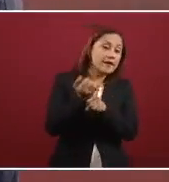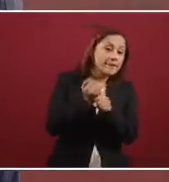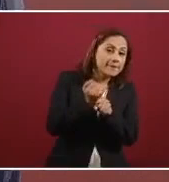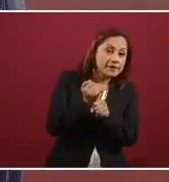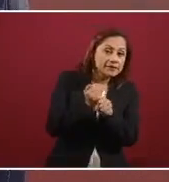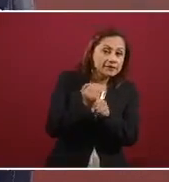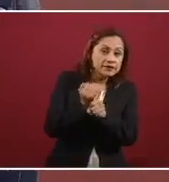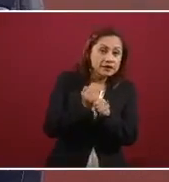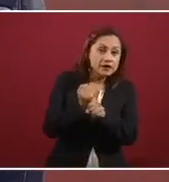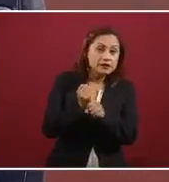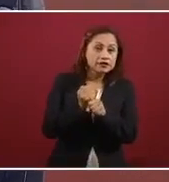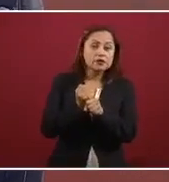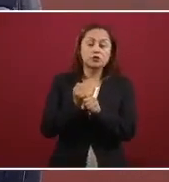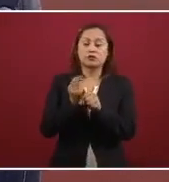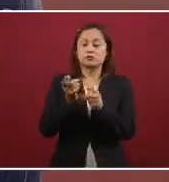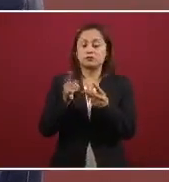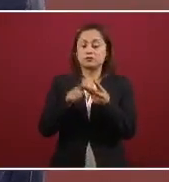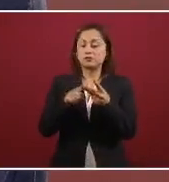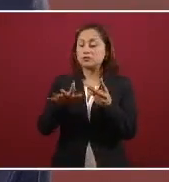población objetivo,